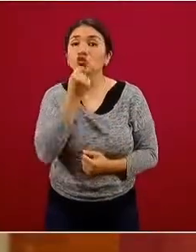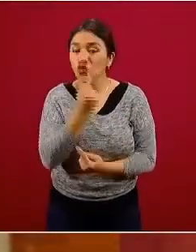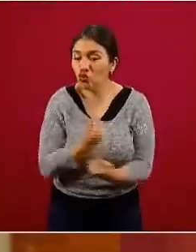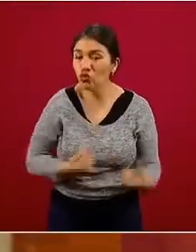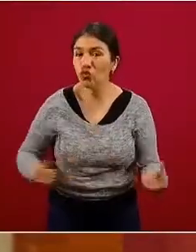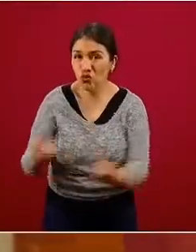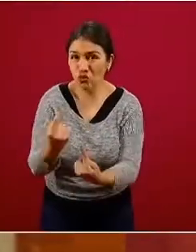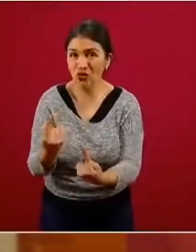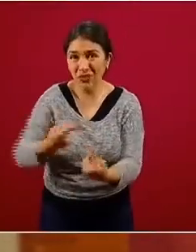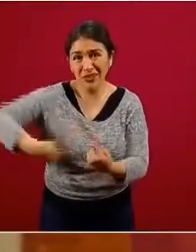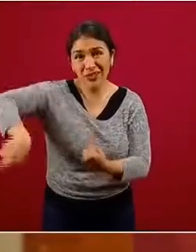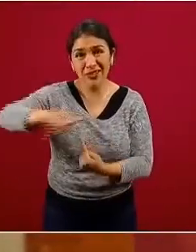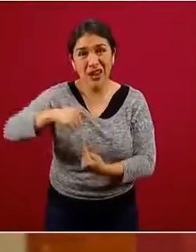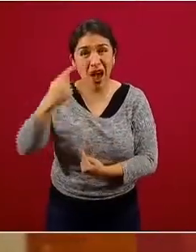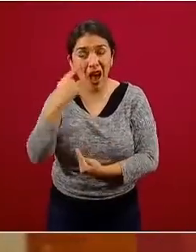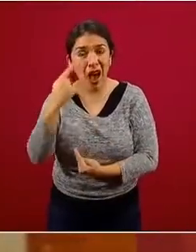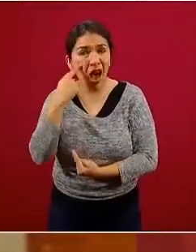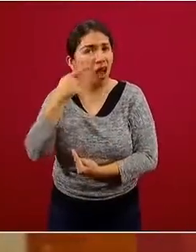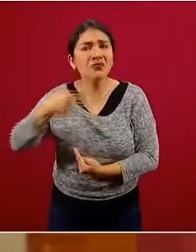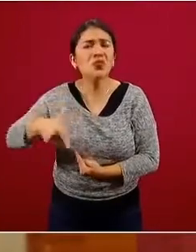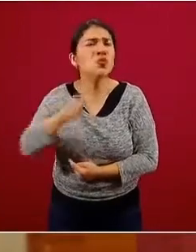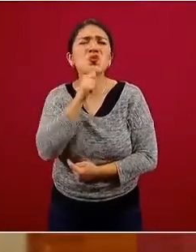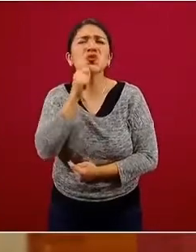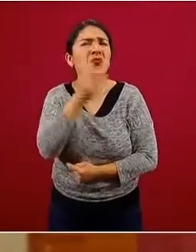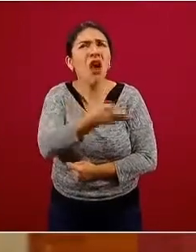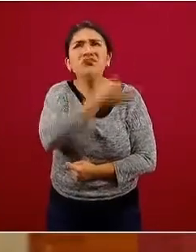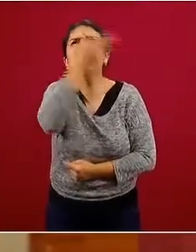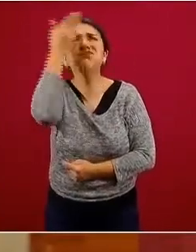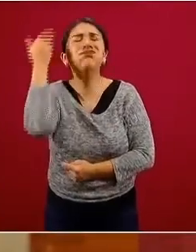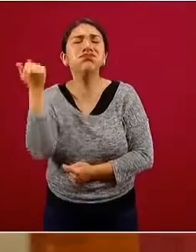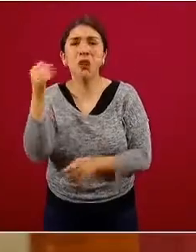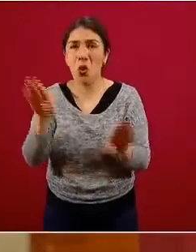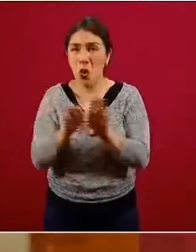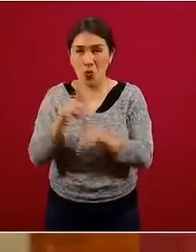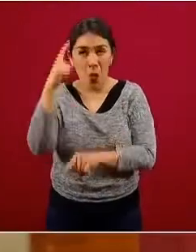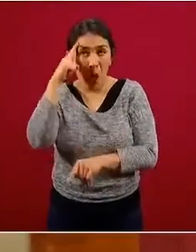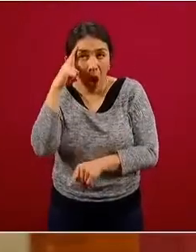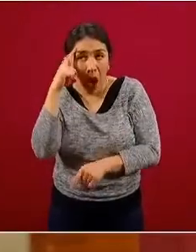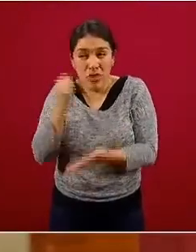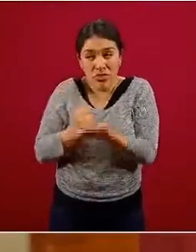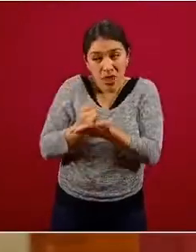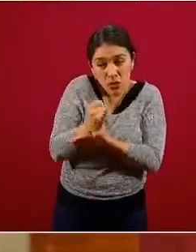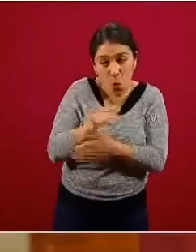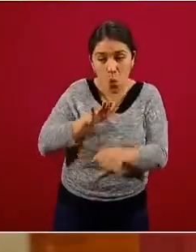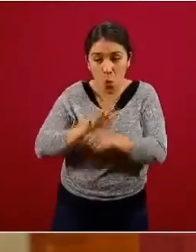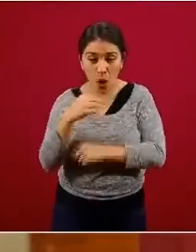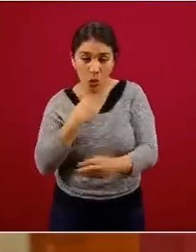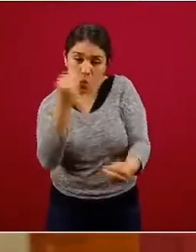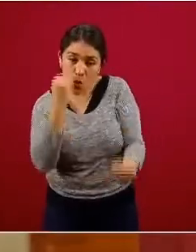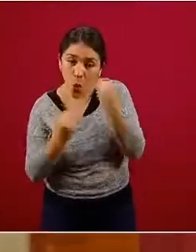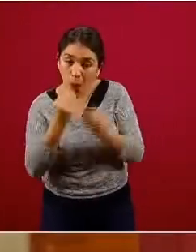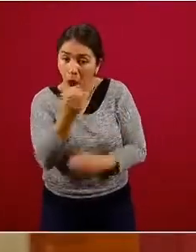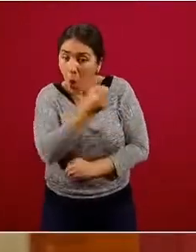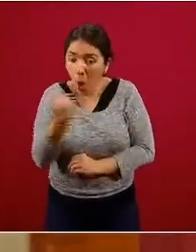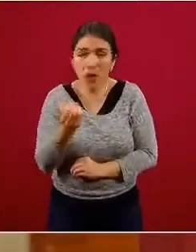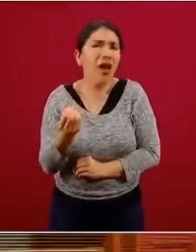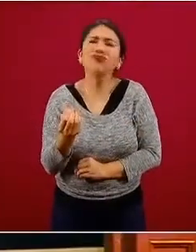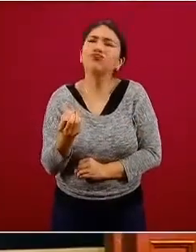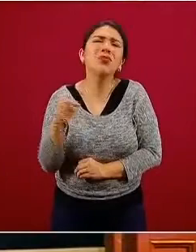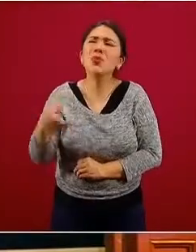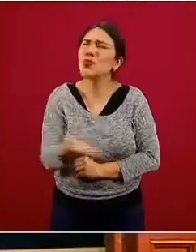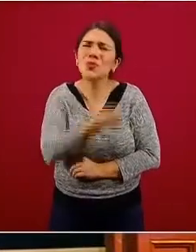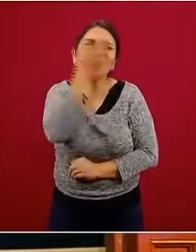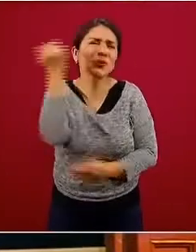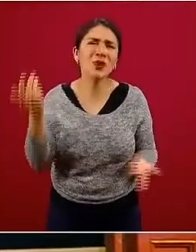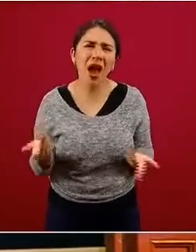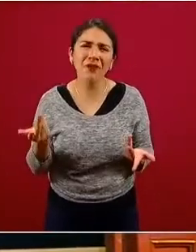menores de edad, los niños, no tienen todavía la madurez para tomar decisiones sobre los alimentos que les convienen o